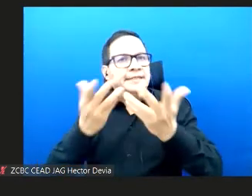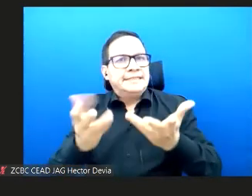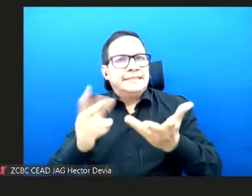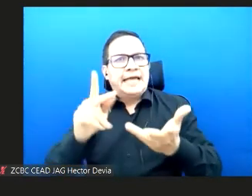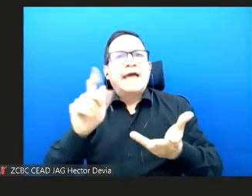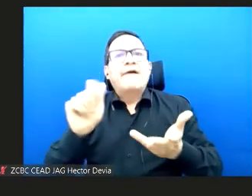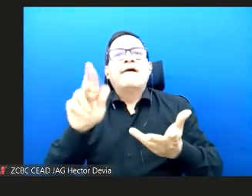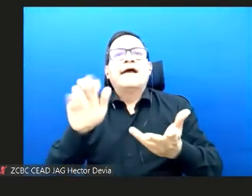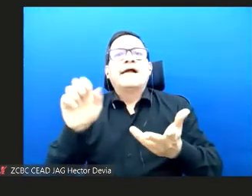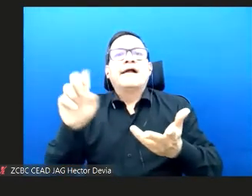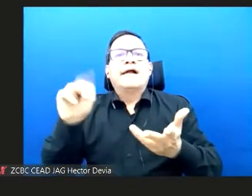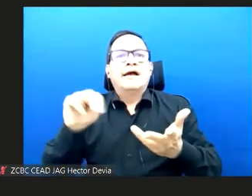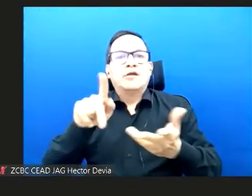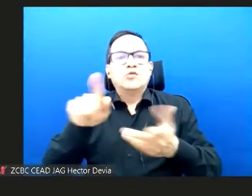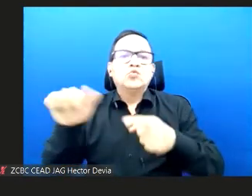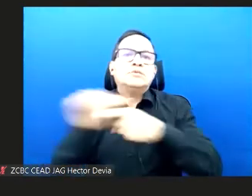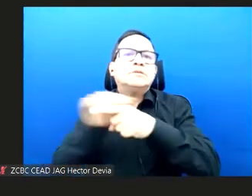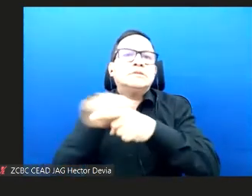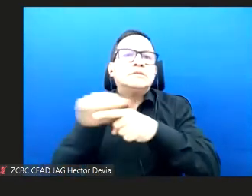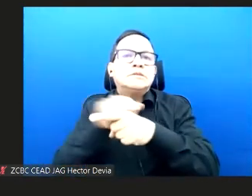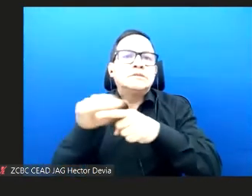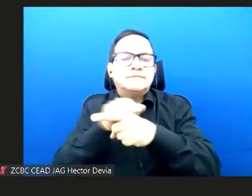los ejercicios.